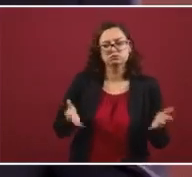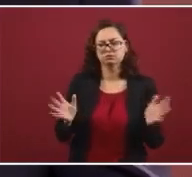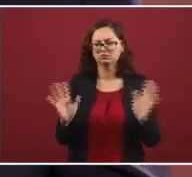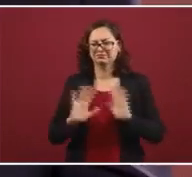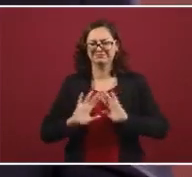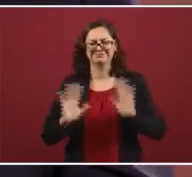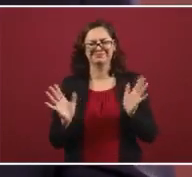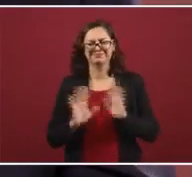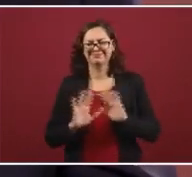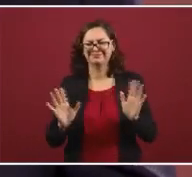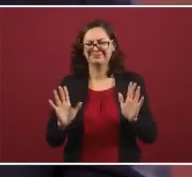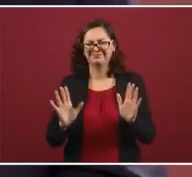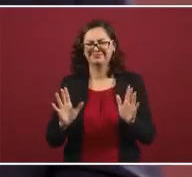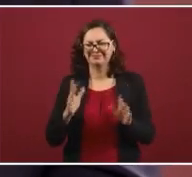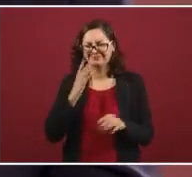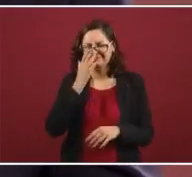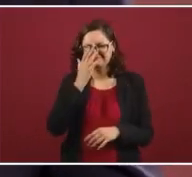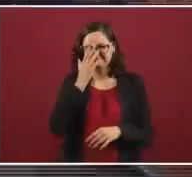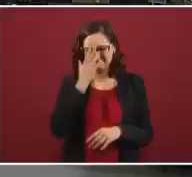¿Existe la objetividad?